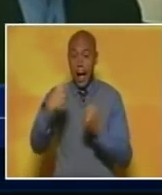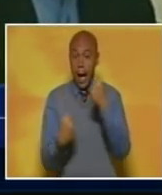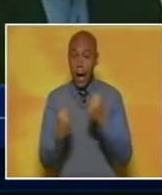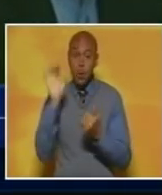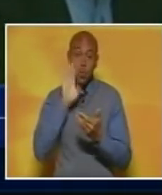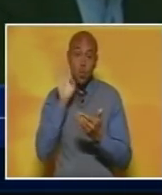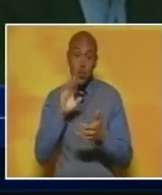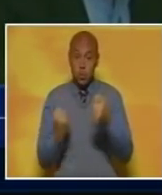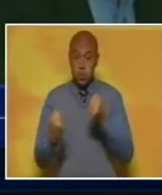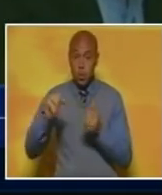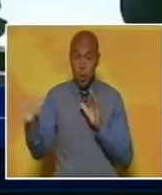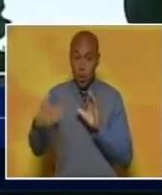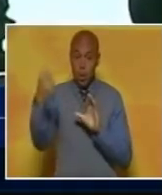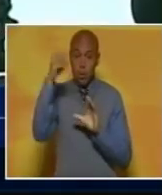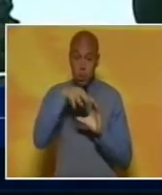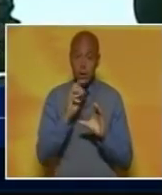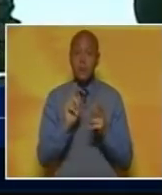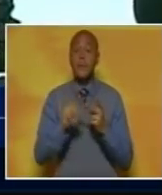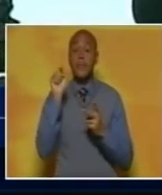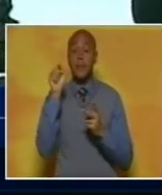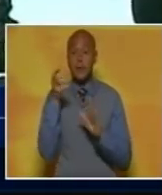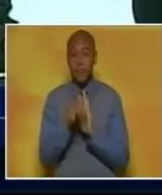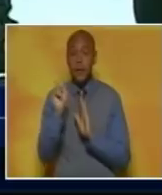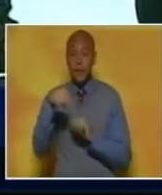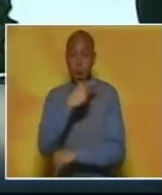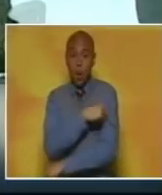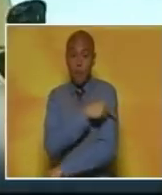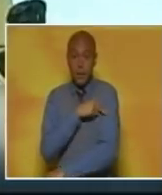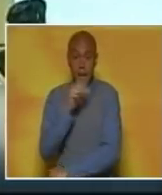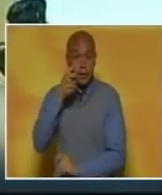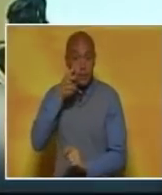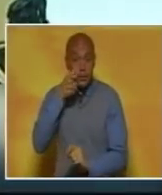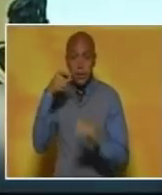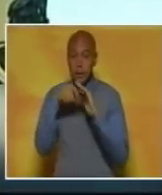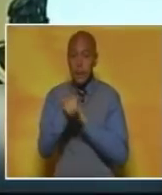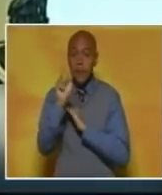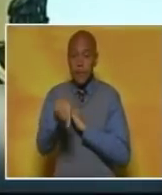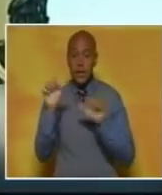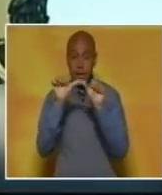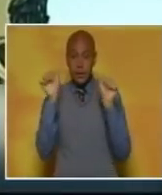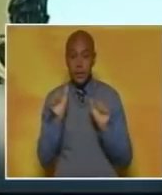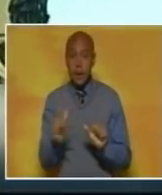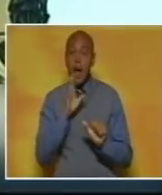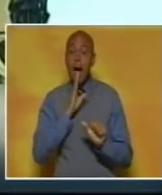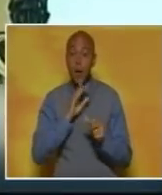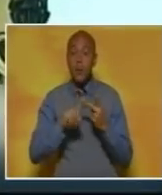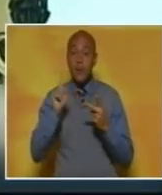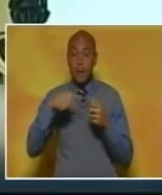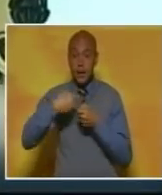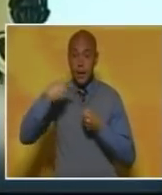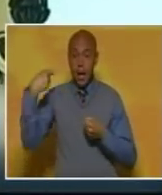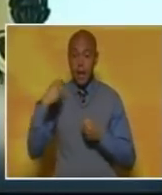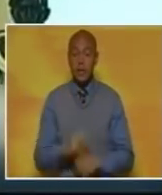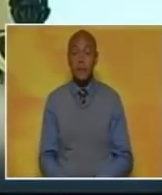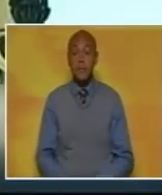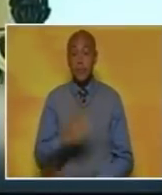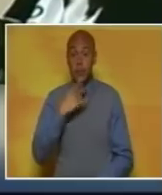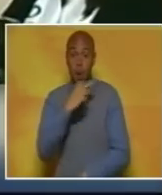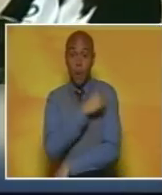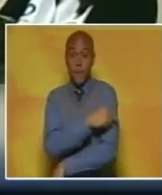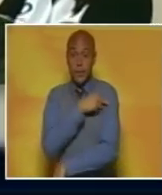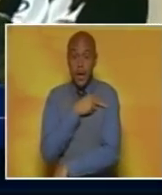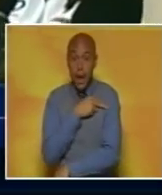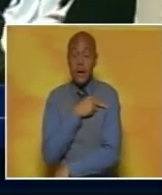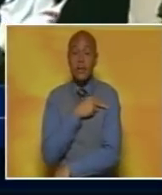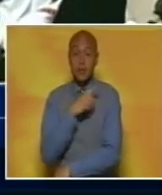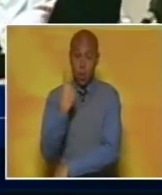urbano. Indicó que en los hospitales será seguimiento al funcionamiento de los sistemas de agua y gas. Los hospitales,